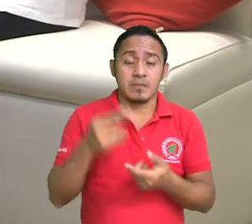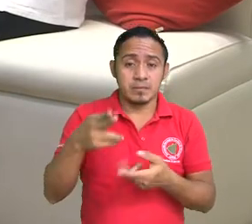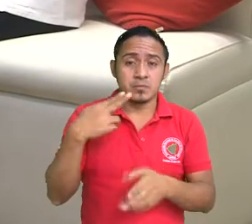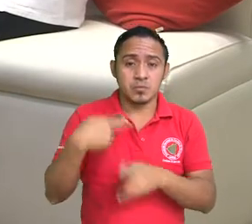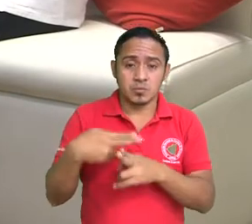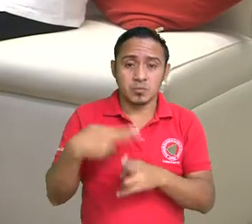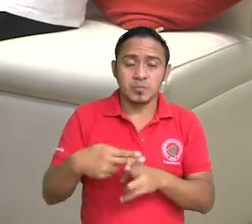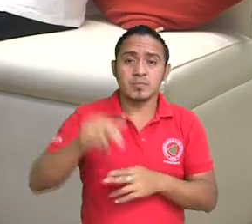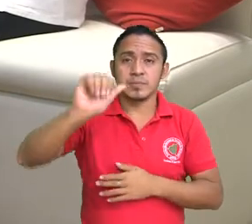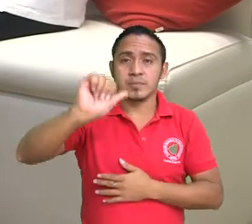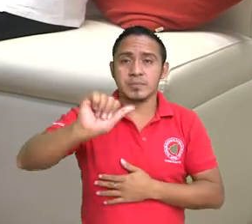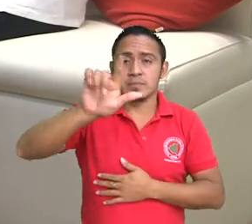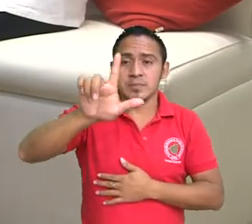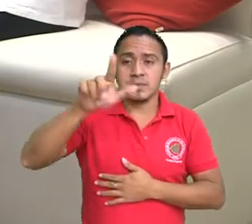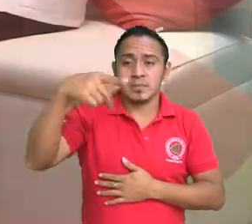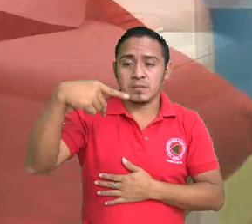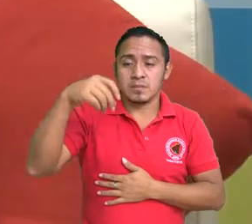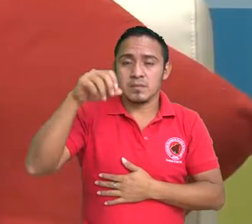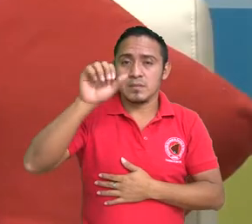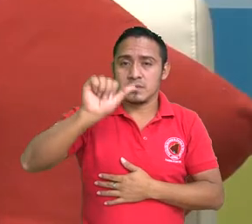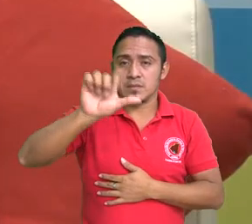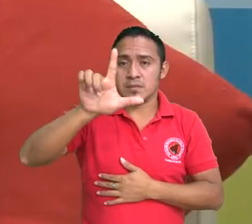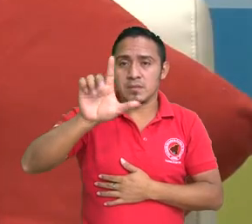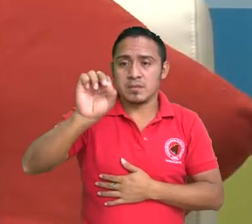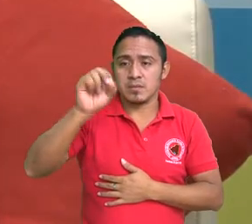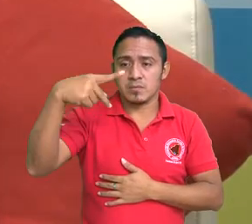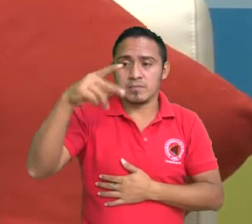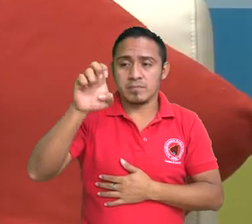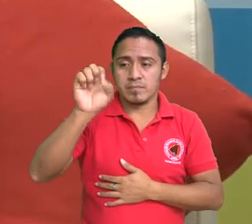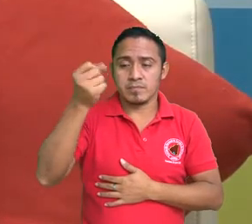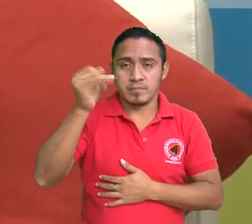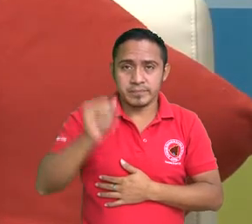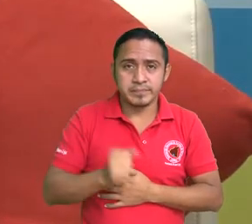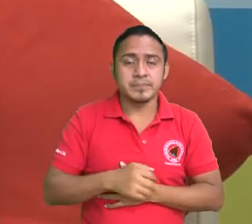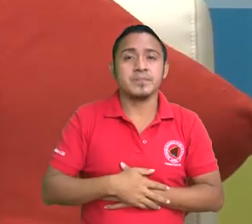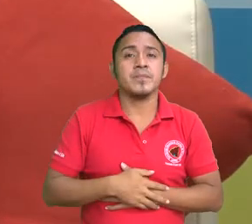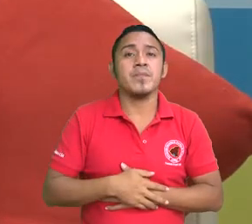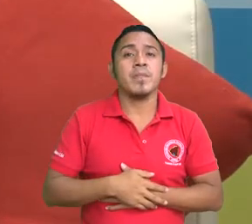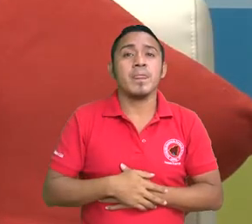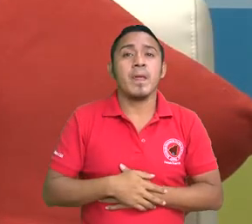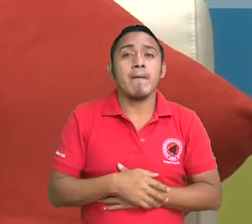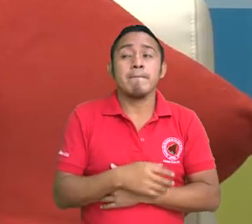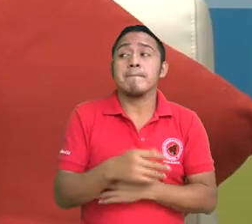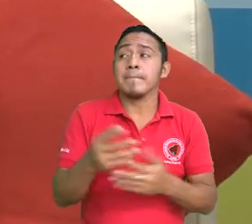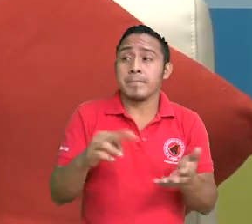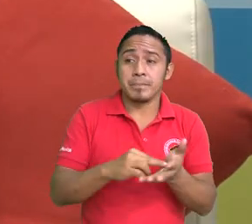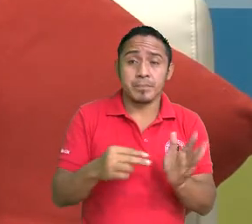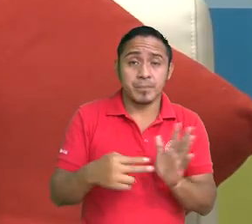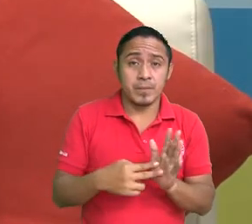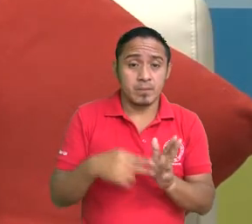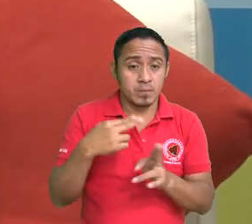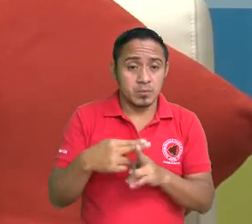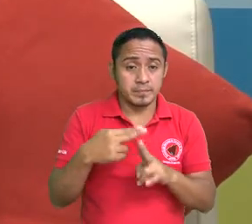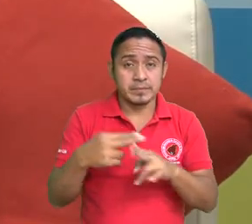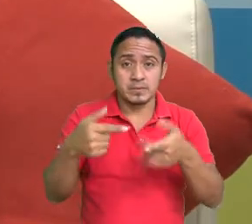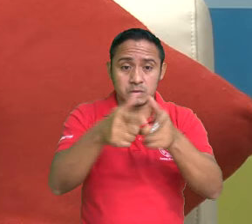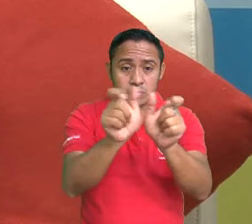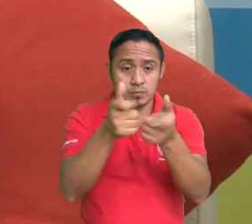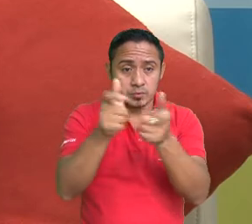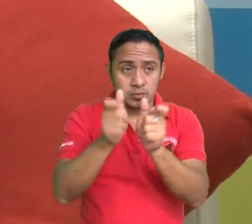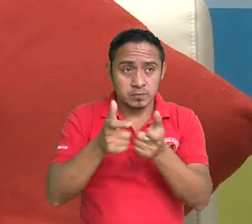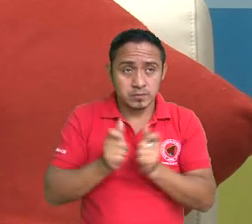de lo que es la alopecia en sí o pérdida de pelo. Las alopecias, así a grandes rasgos, nosotros las podemos